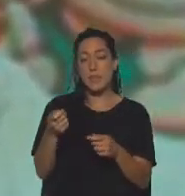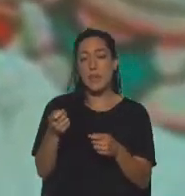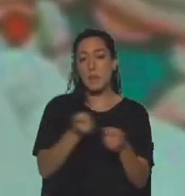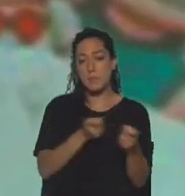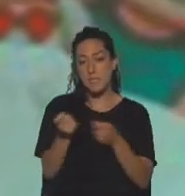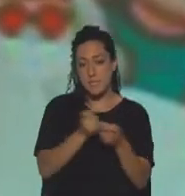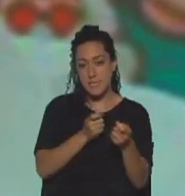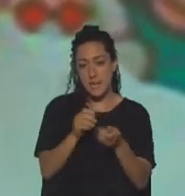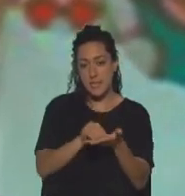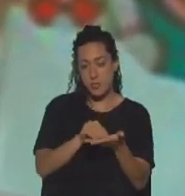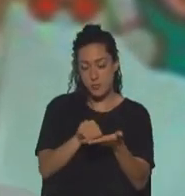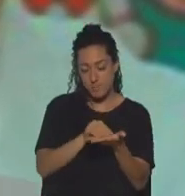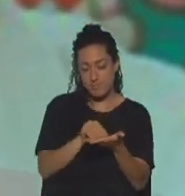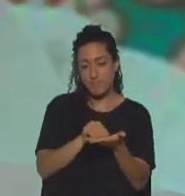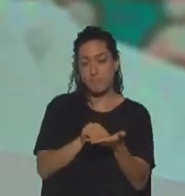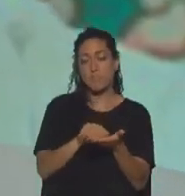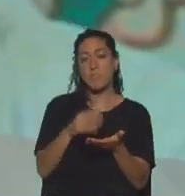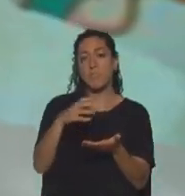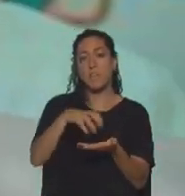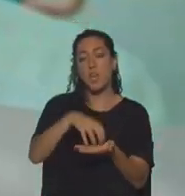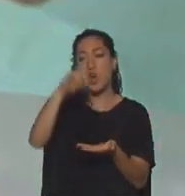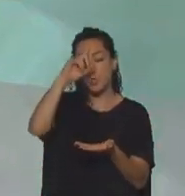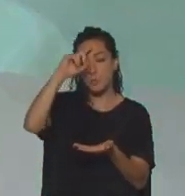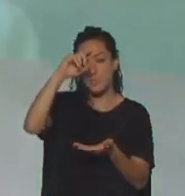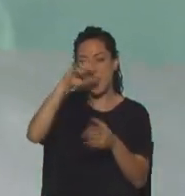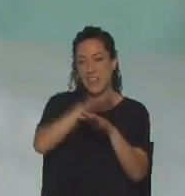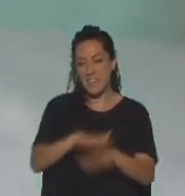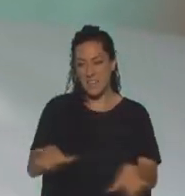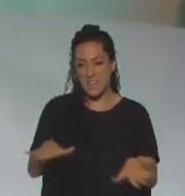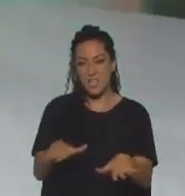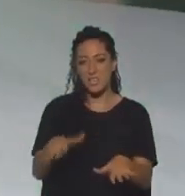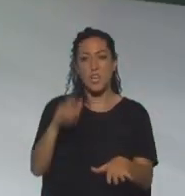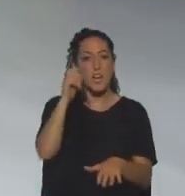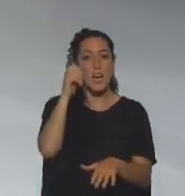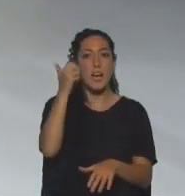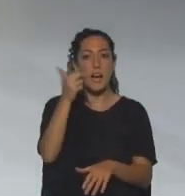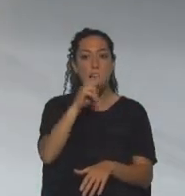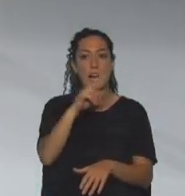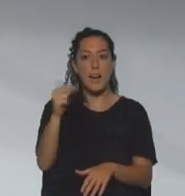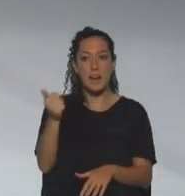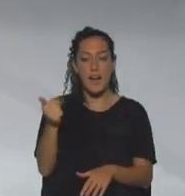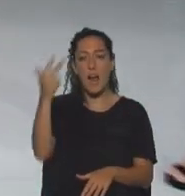Hospital Infantil o Pediátrico Garrahan.